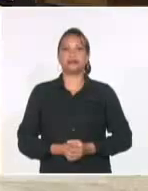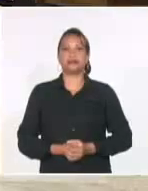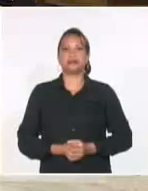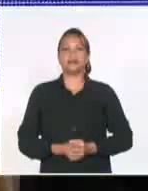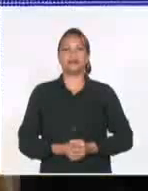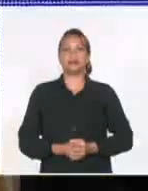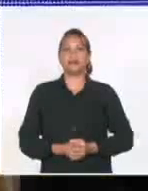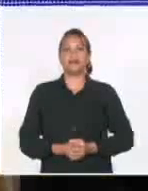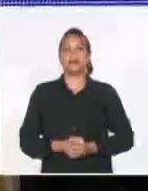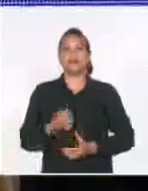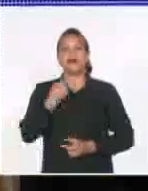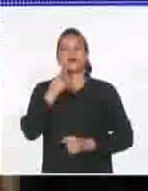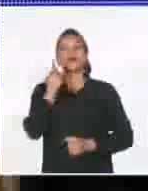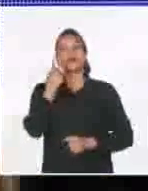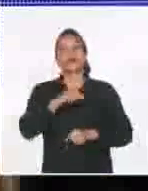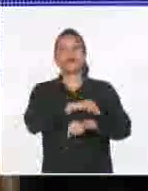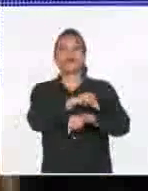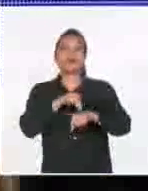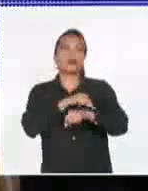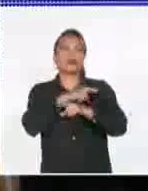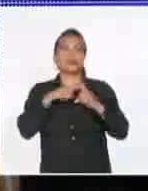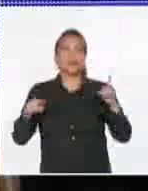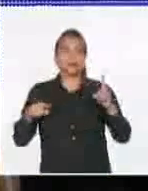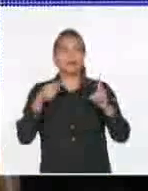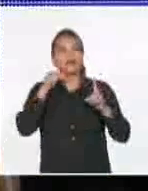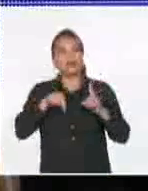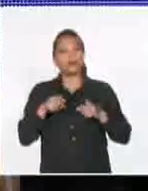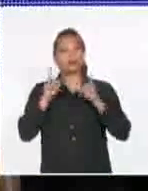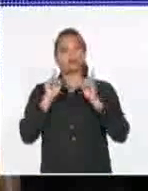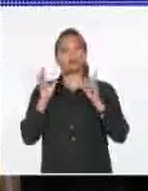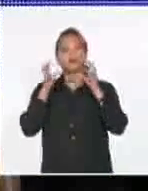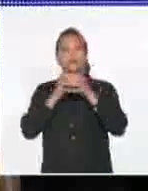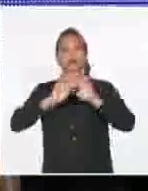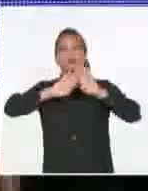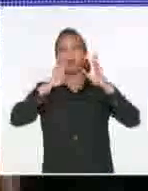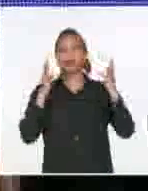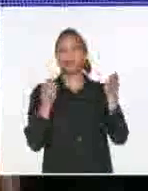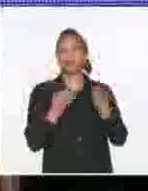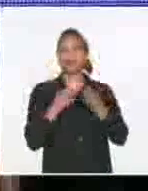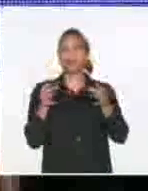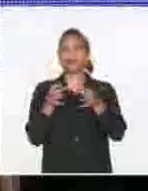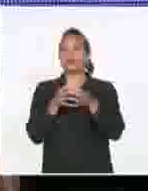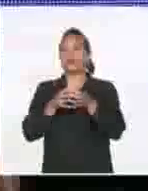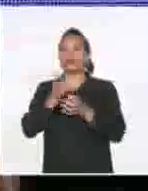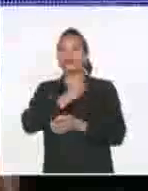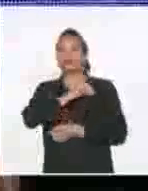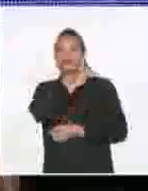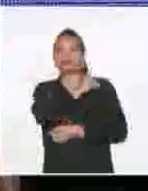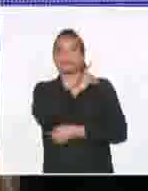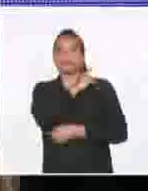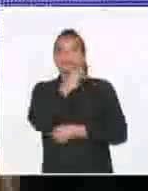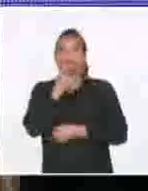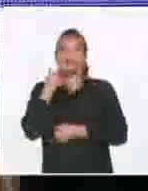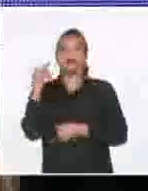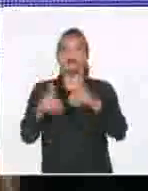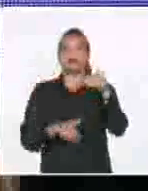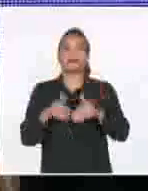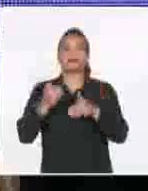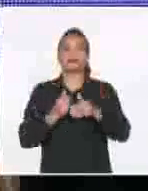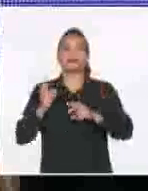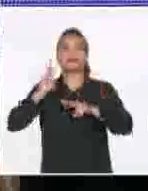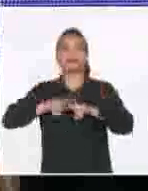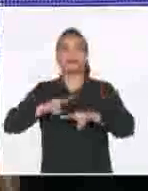media he sostenido una reunión con todo el cuerpo diplomático acreditado en La Habana